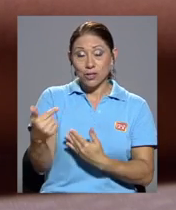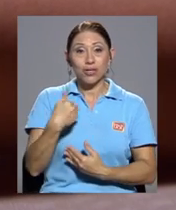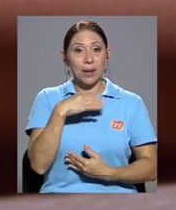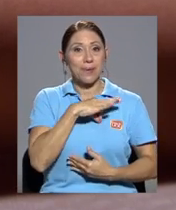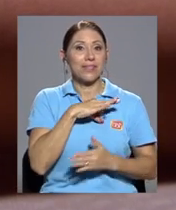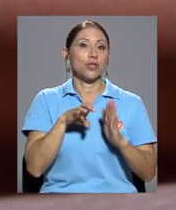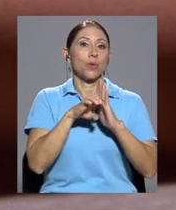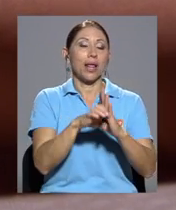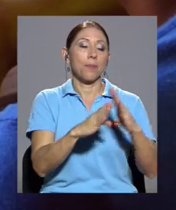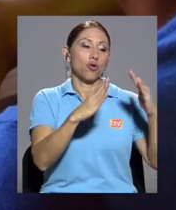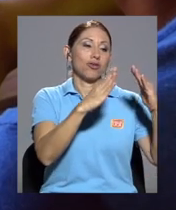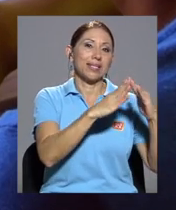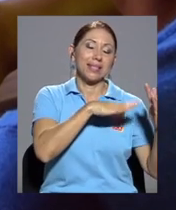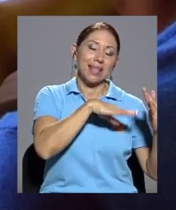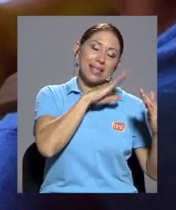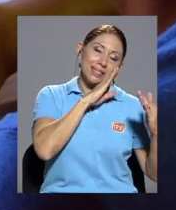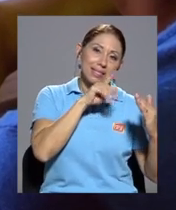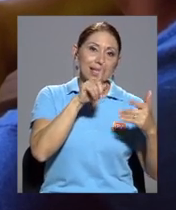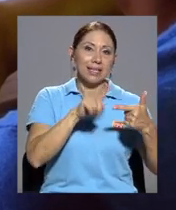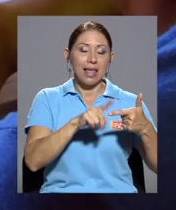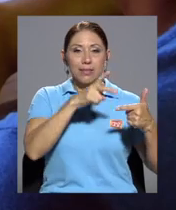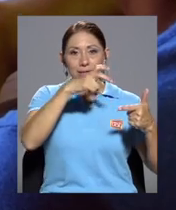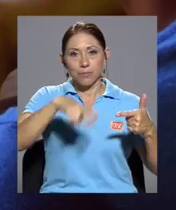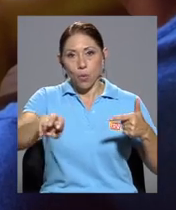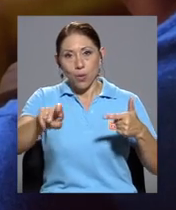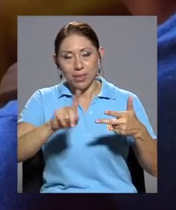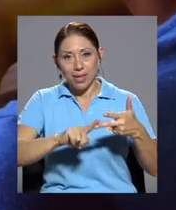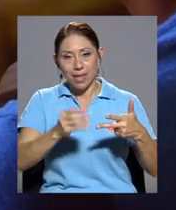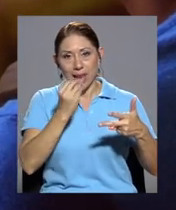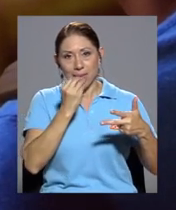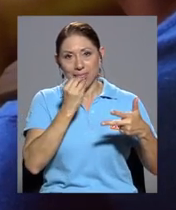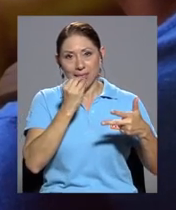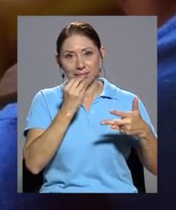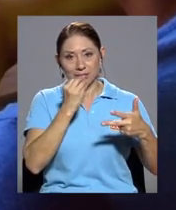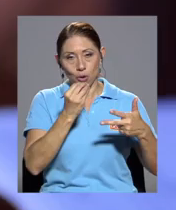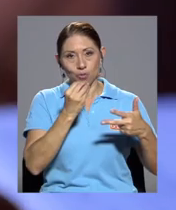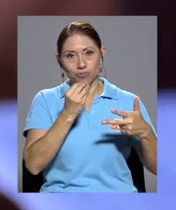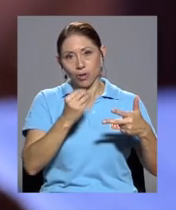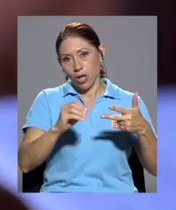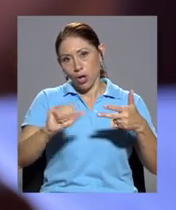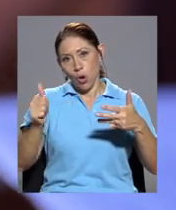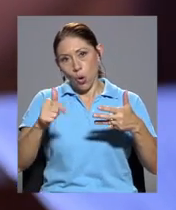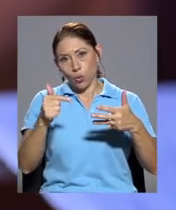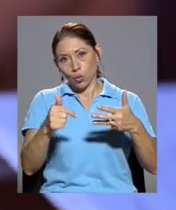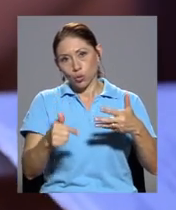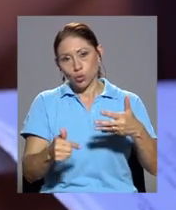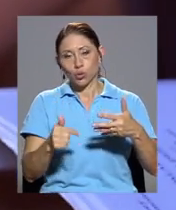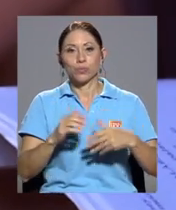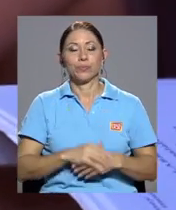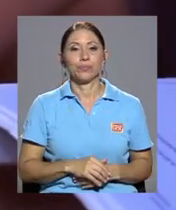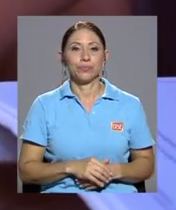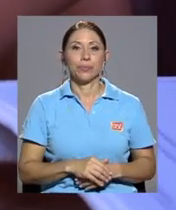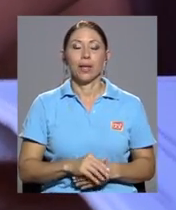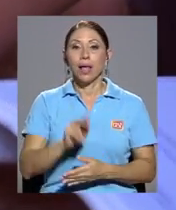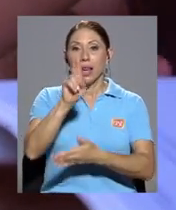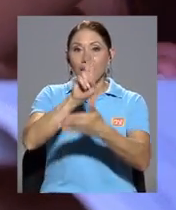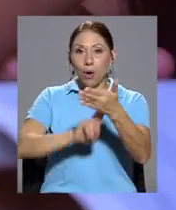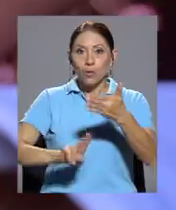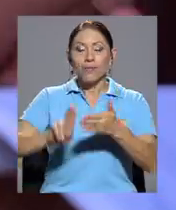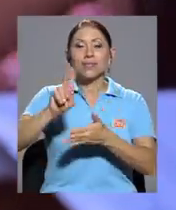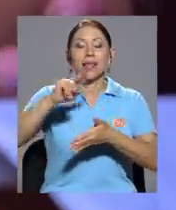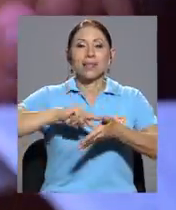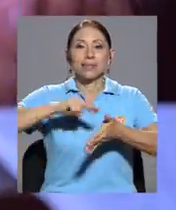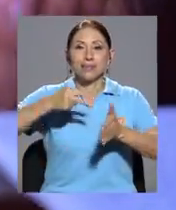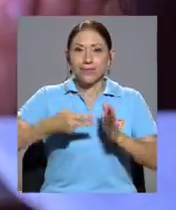beneficios como residencias estudiantiles transporte y alimentación entre otros la universidad ha